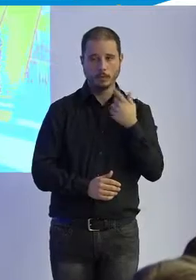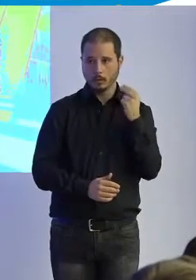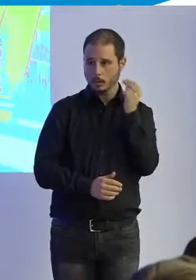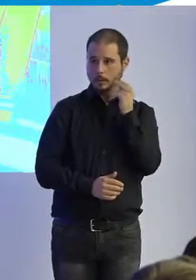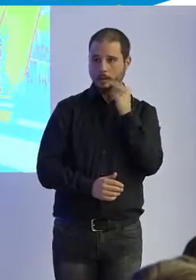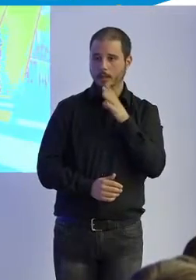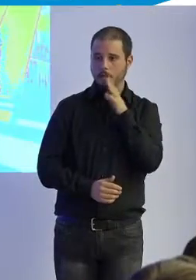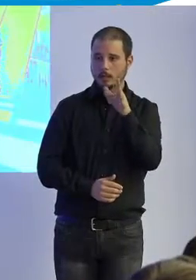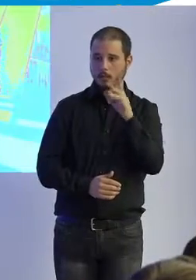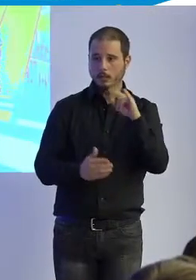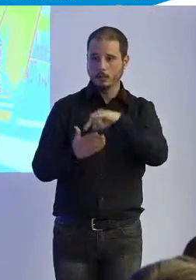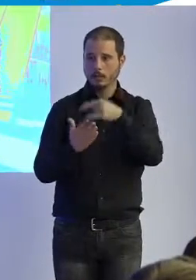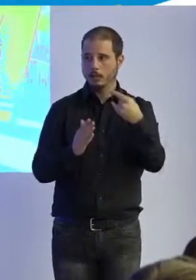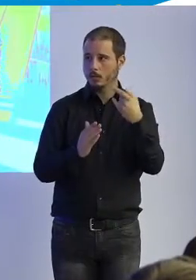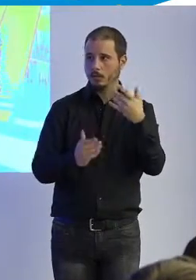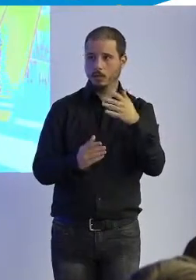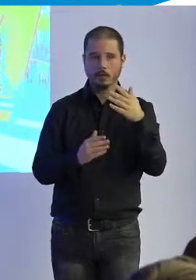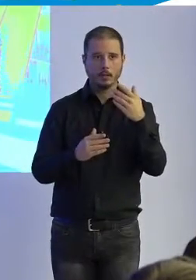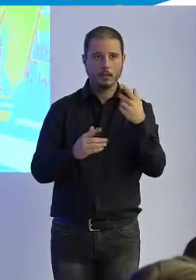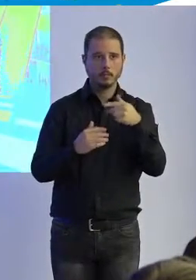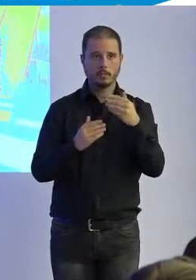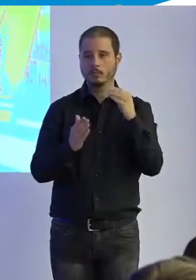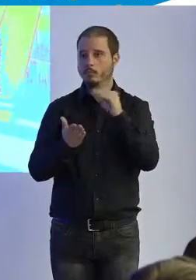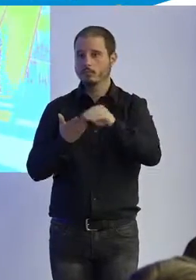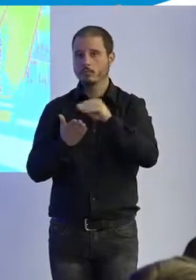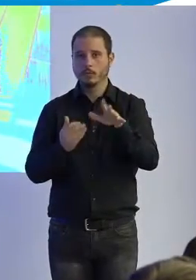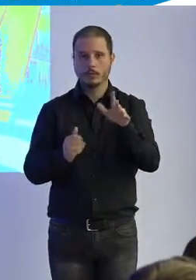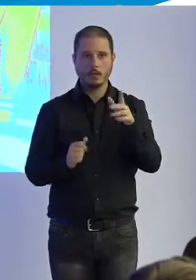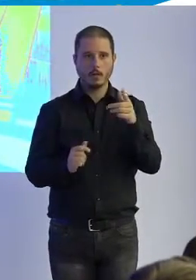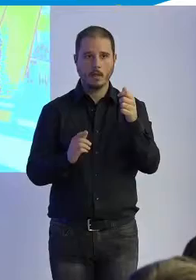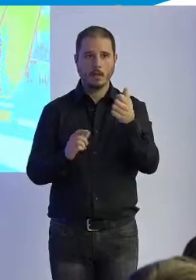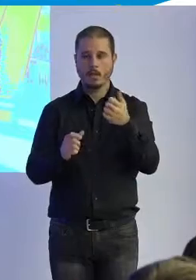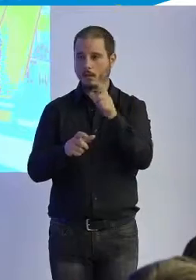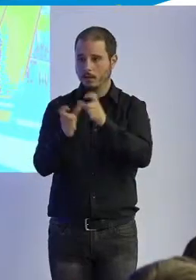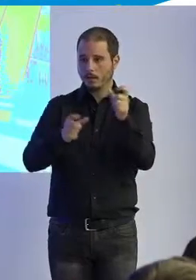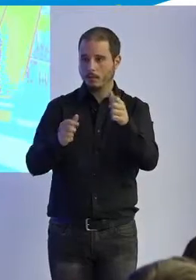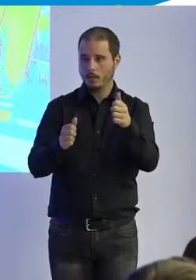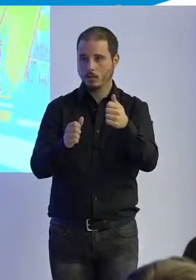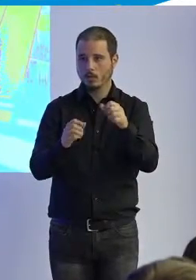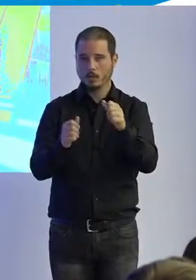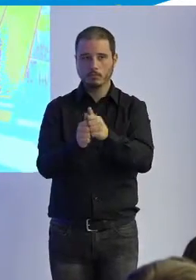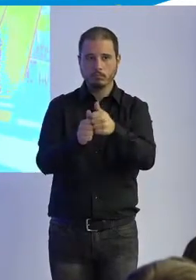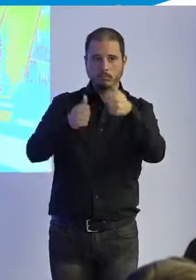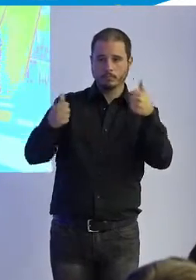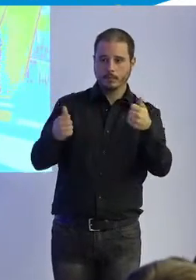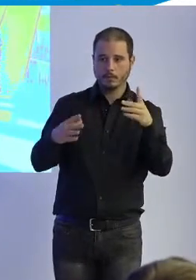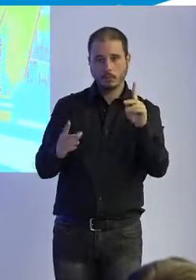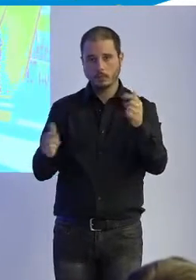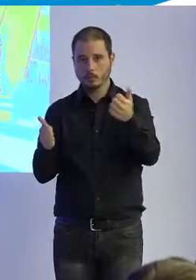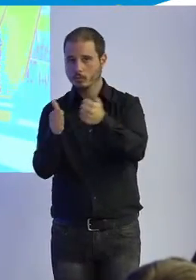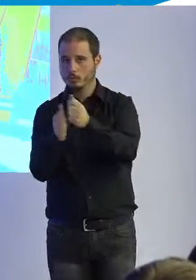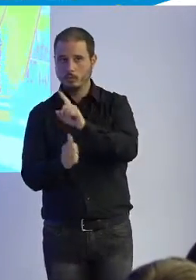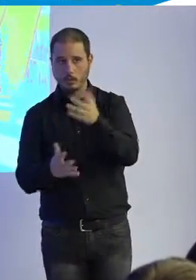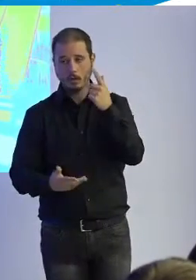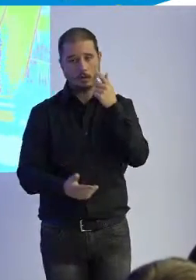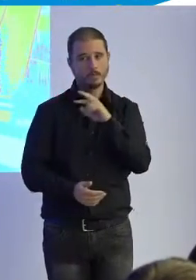la tecnología a veces creo que separa más a las personas que juntarlas. Entonces, en ese sentido, creo que hay que valorar muy bien y poner en